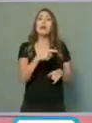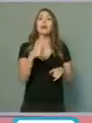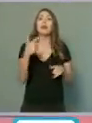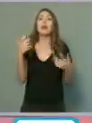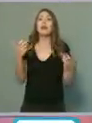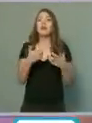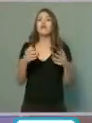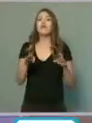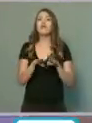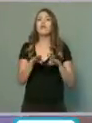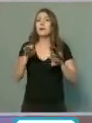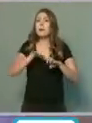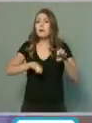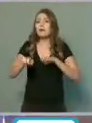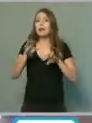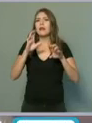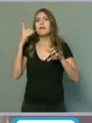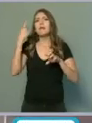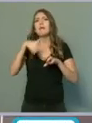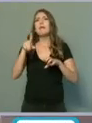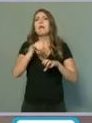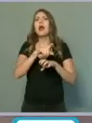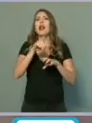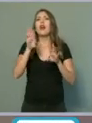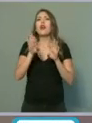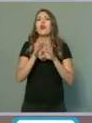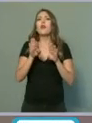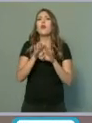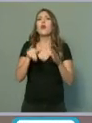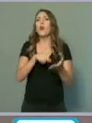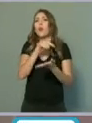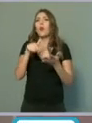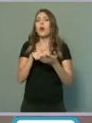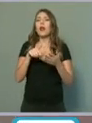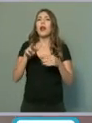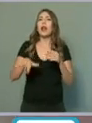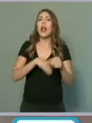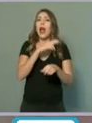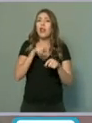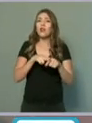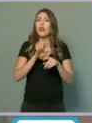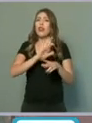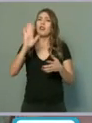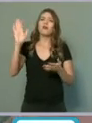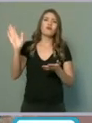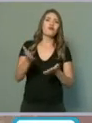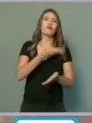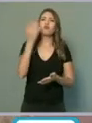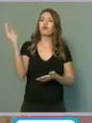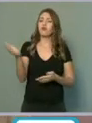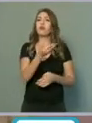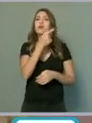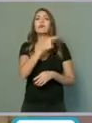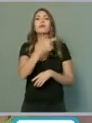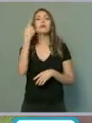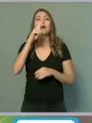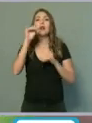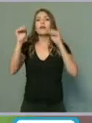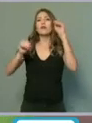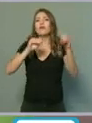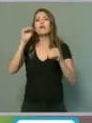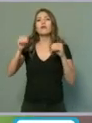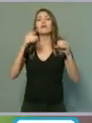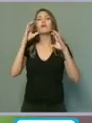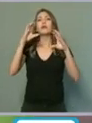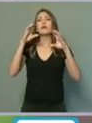a tomar espacios naturales que han sido incluso hasta deforestados para dedicarse a proteger el